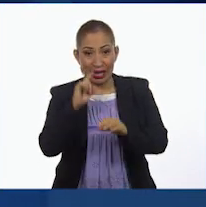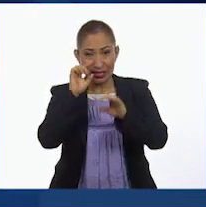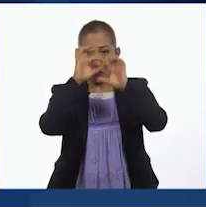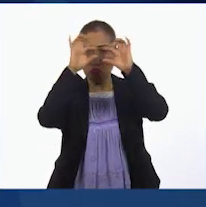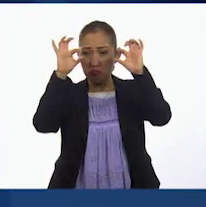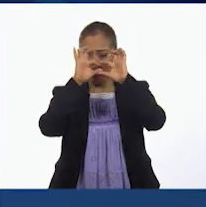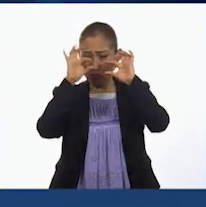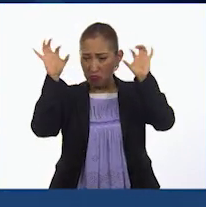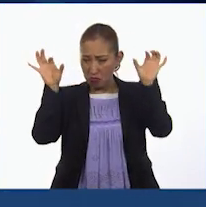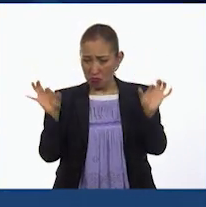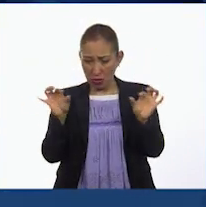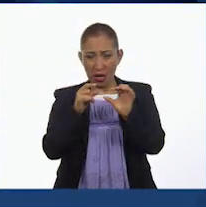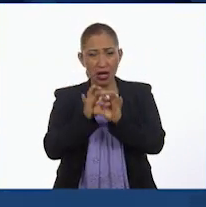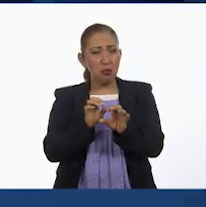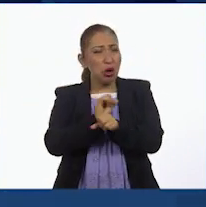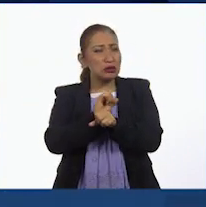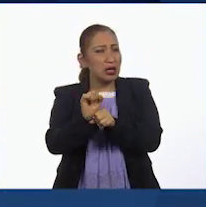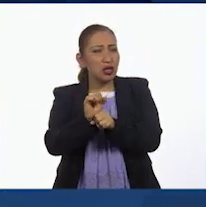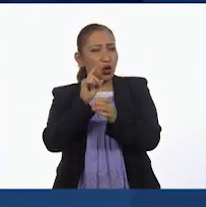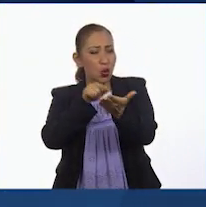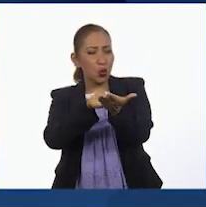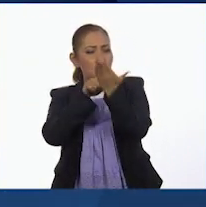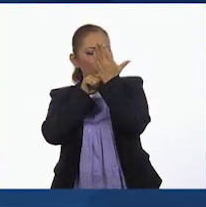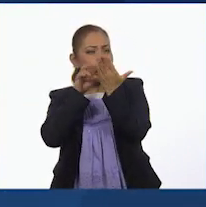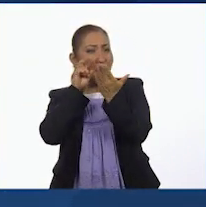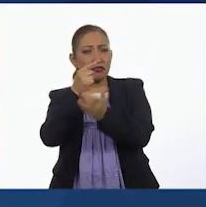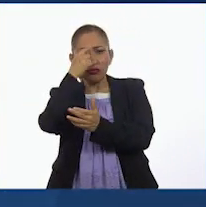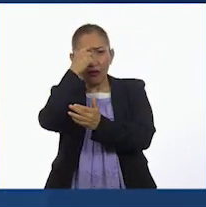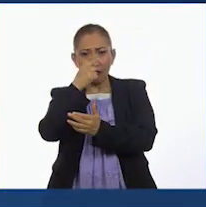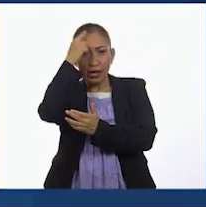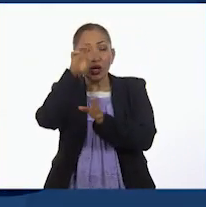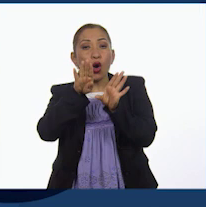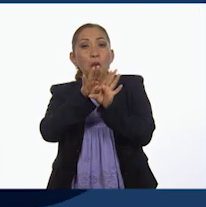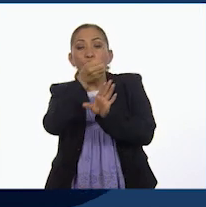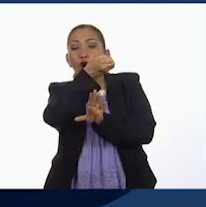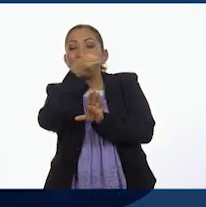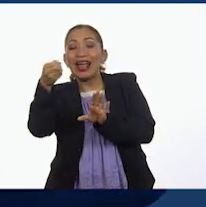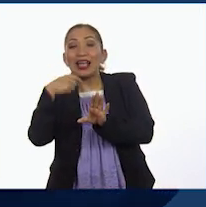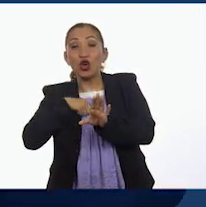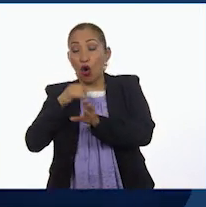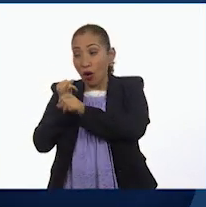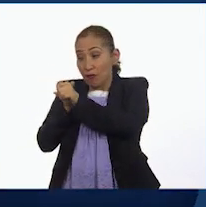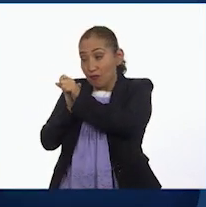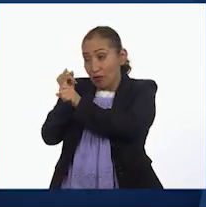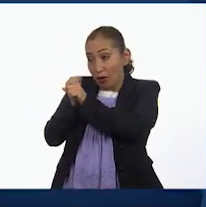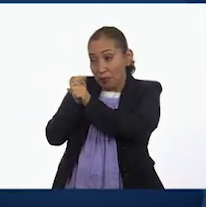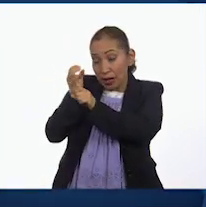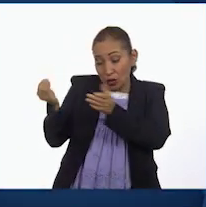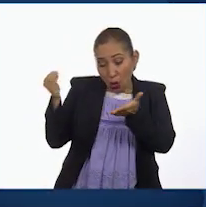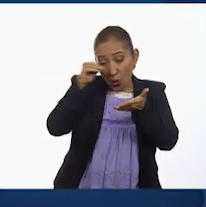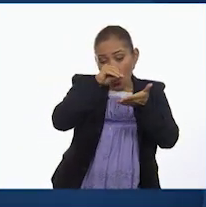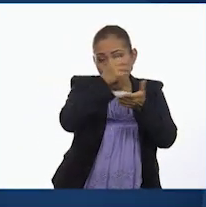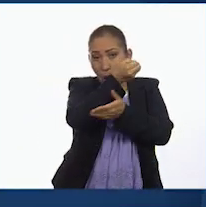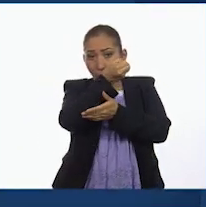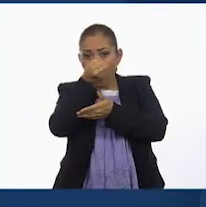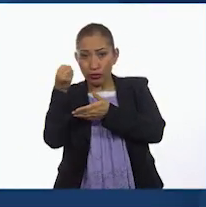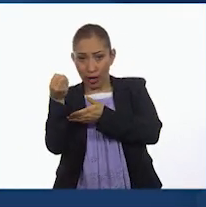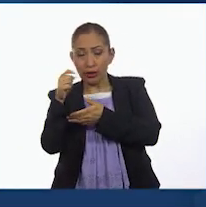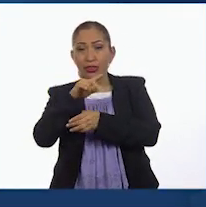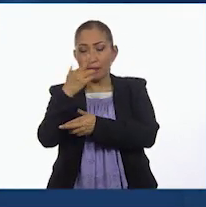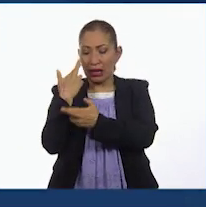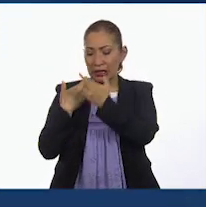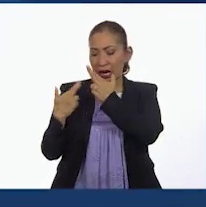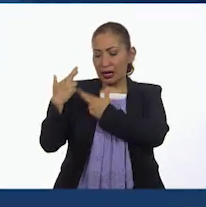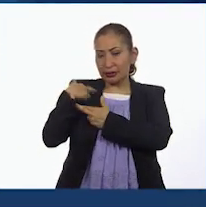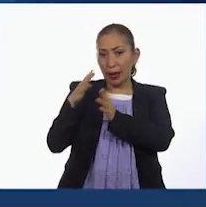muy sencillo, también nos ilustra de una manera muy precisa cómo vamos a organizar nuestra información, María. Uh-huh. Y vamos a regresarnos un